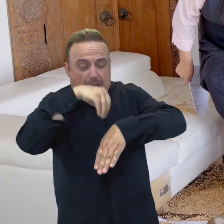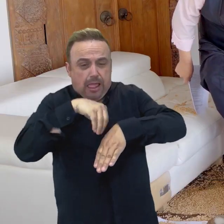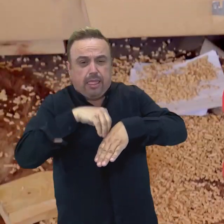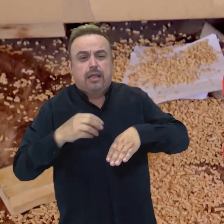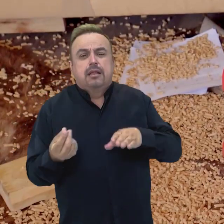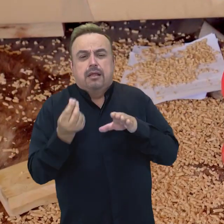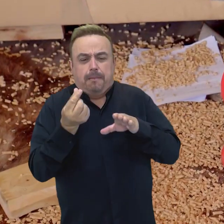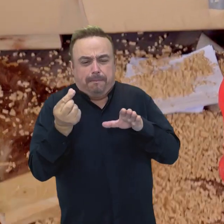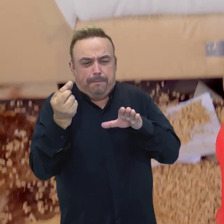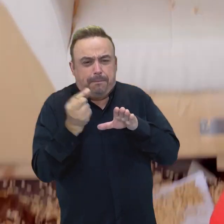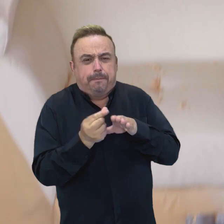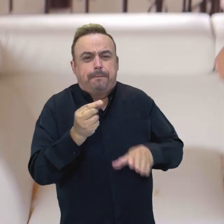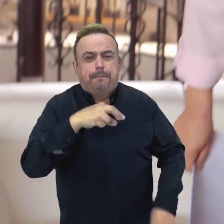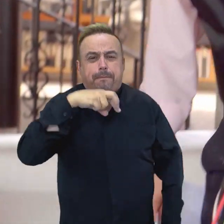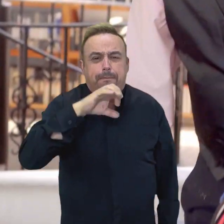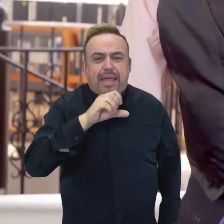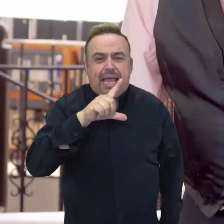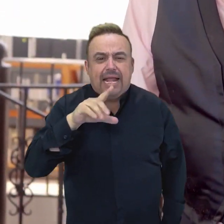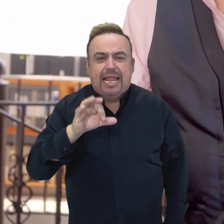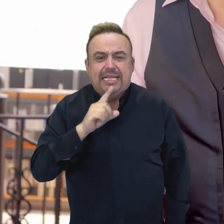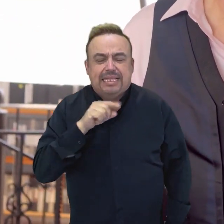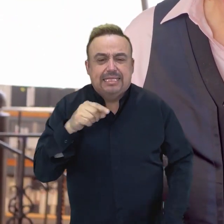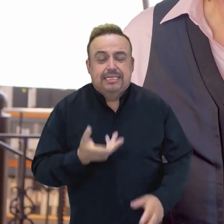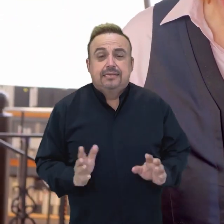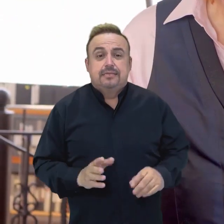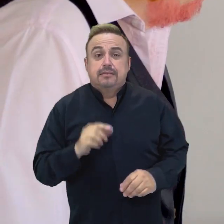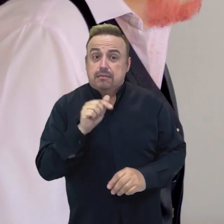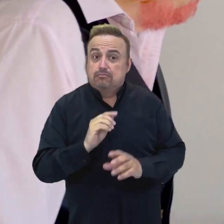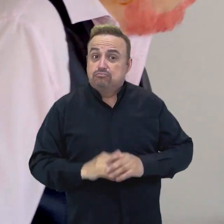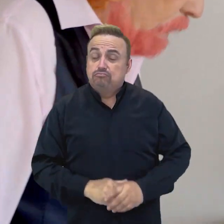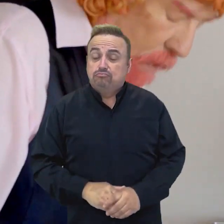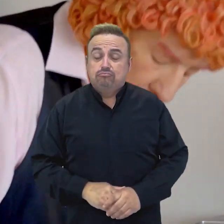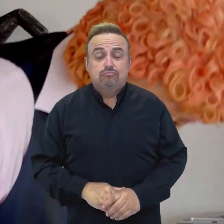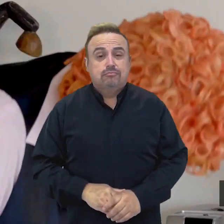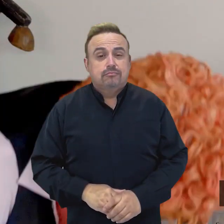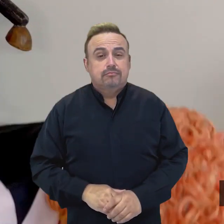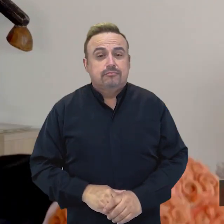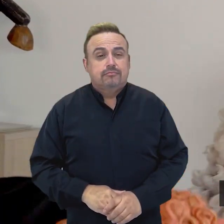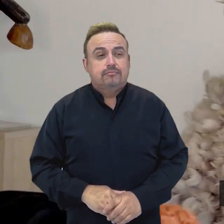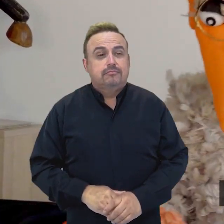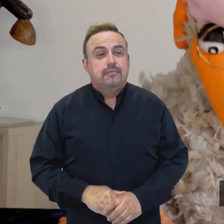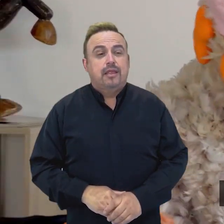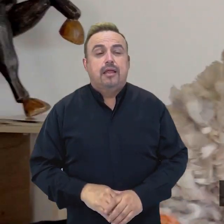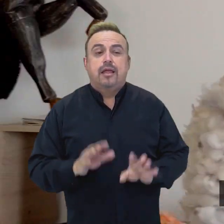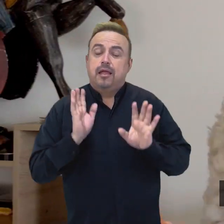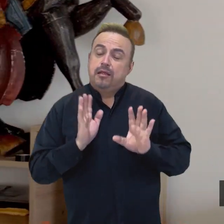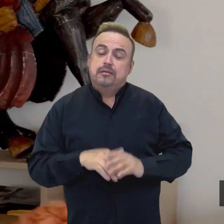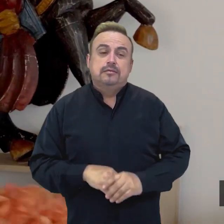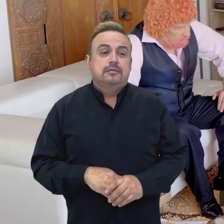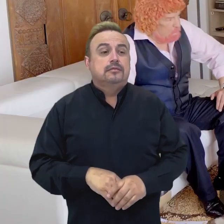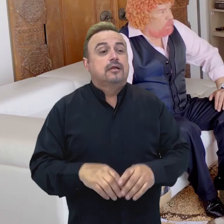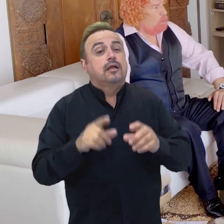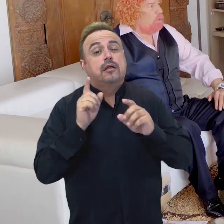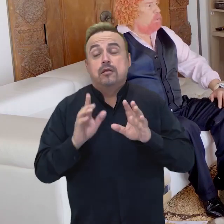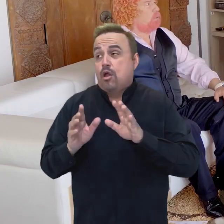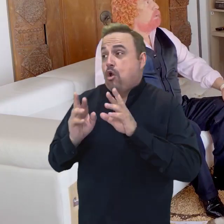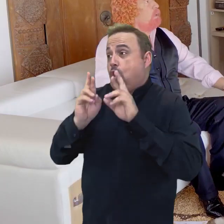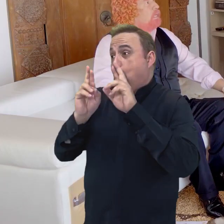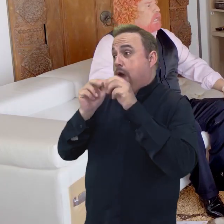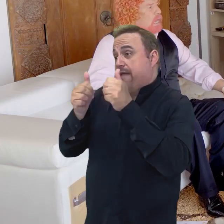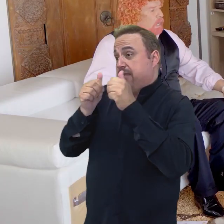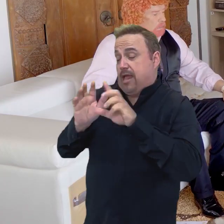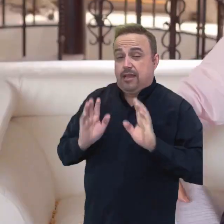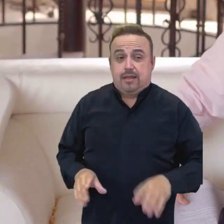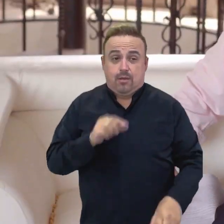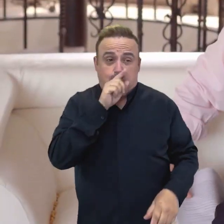el que dijo, ¿cómo? El pegue. El pegue. Uy, el pegue que es aquí, aquí. Ah, cogió huevo, voy a... Que me vaya bien, pues, Guruguru. Gracias,